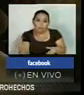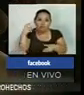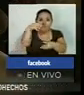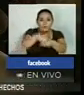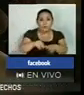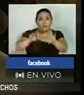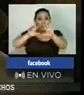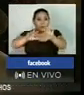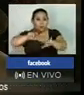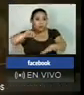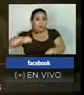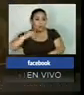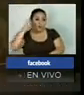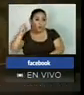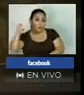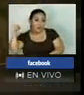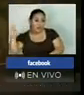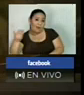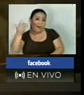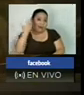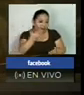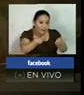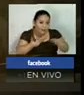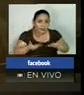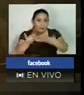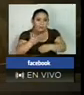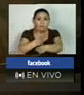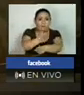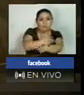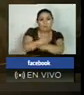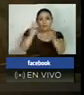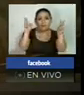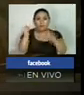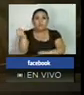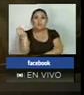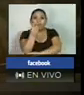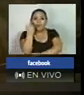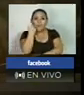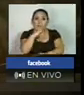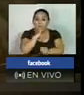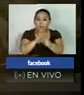millones que recibían dicha asistencia antes de la pandemia Y